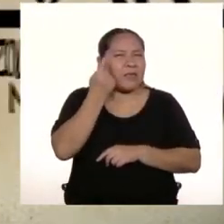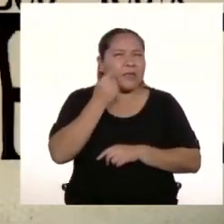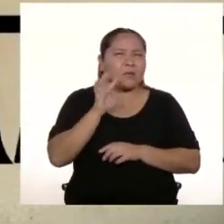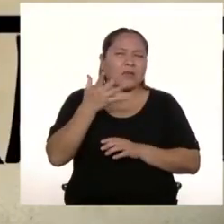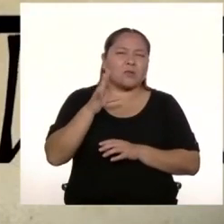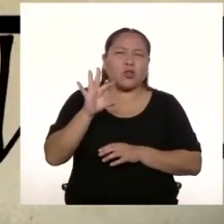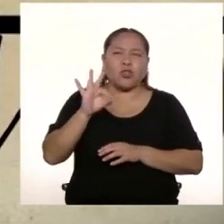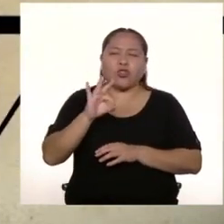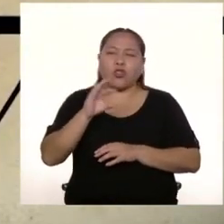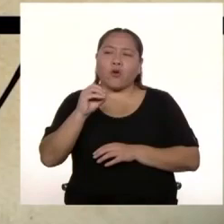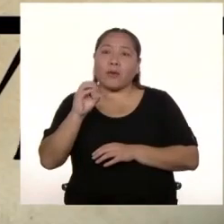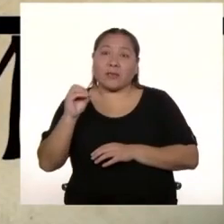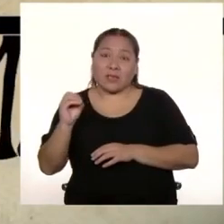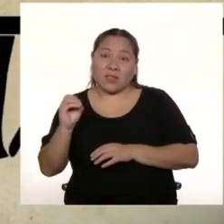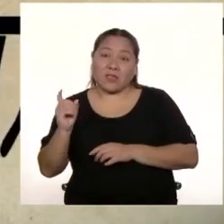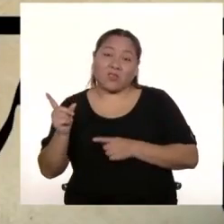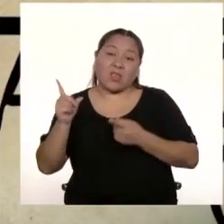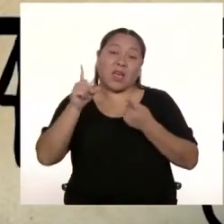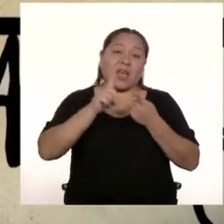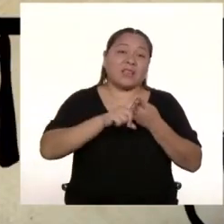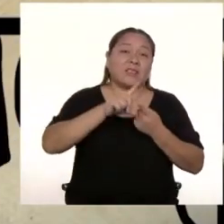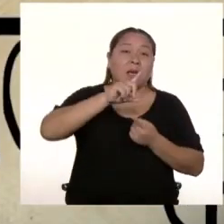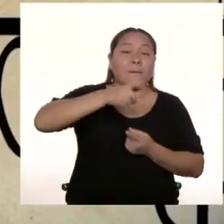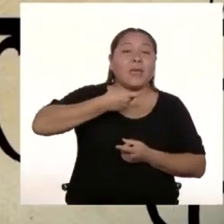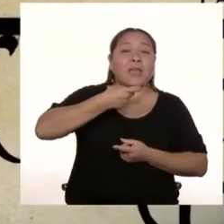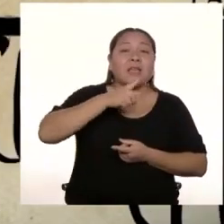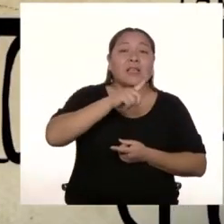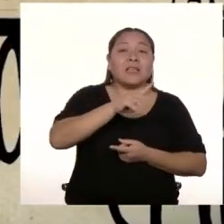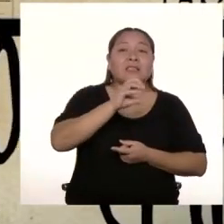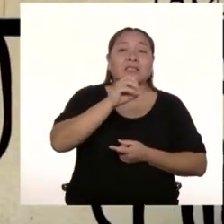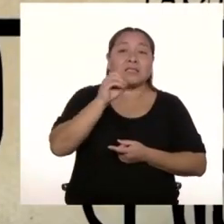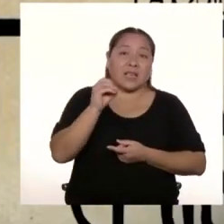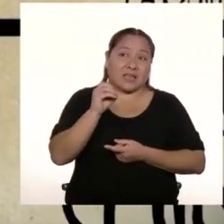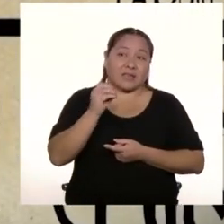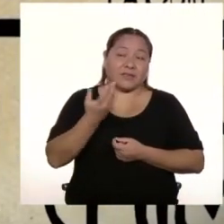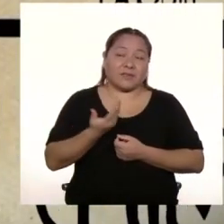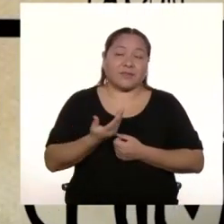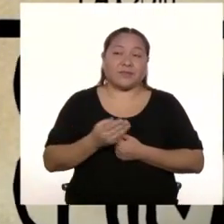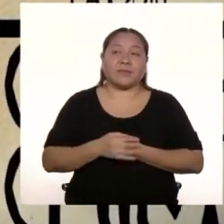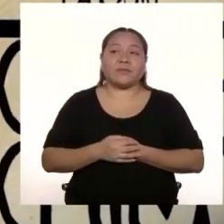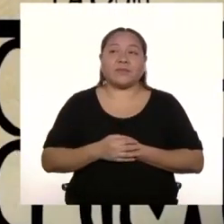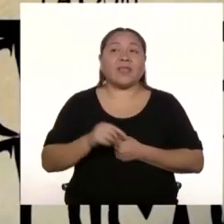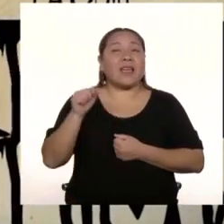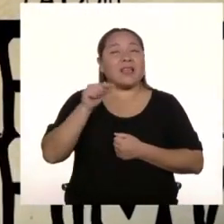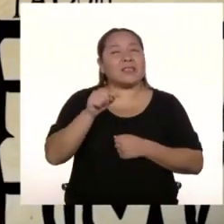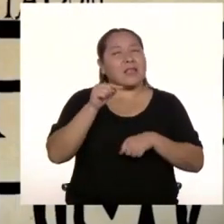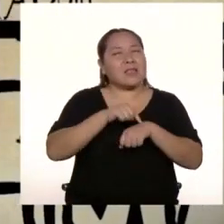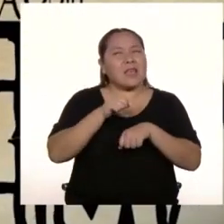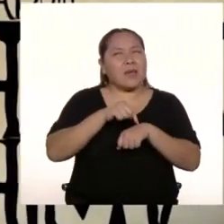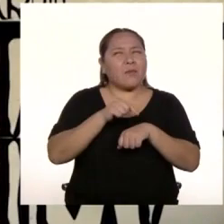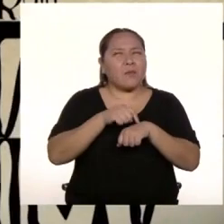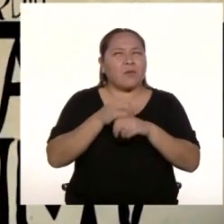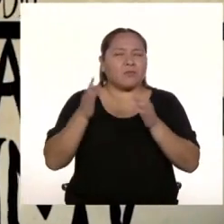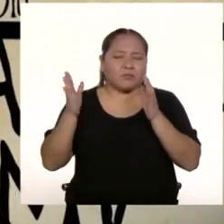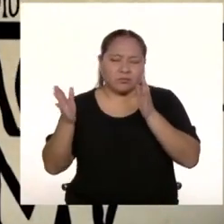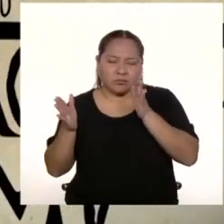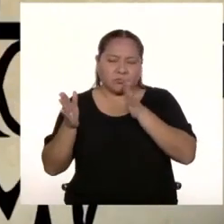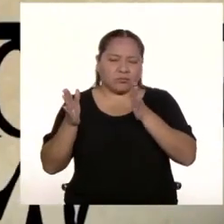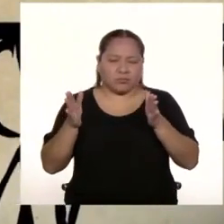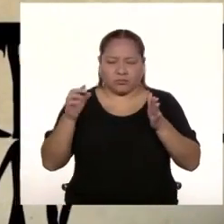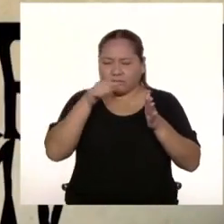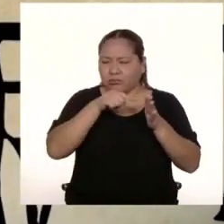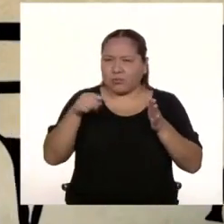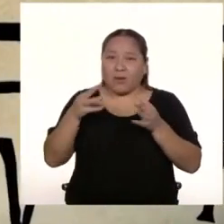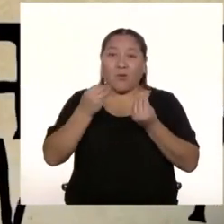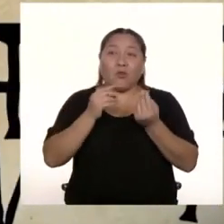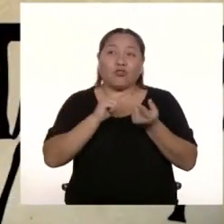entre 900 y 1100 después de nuestra era. Y es la época en que hay grandes cambios